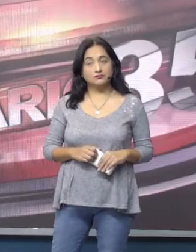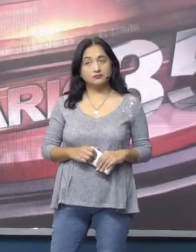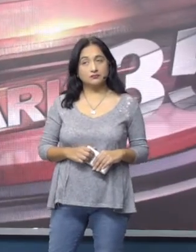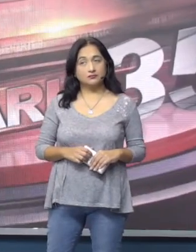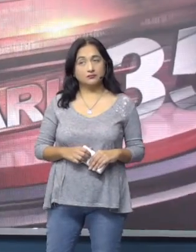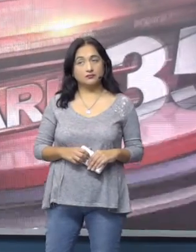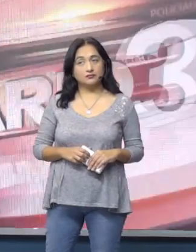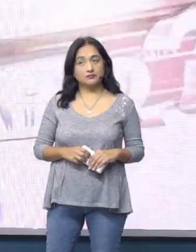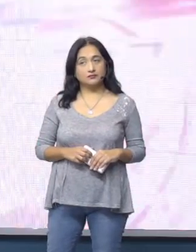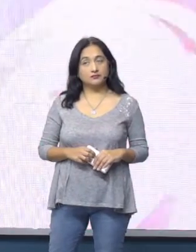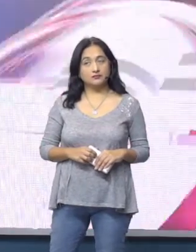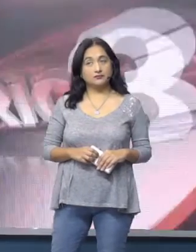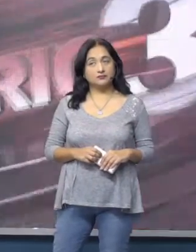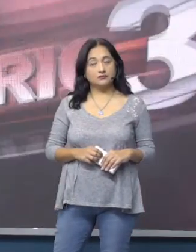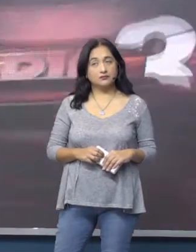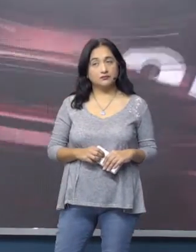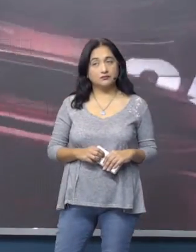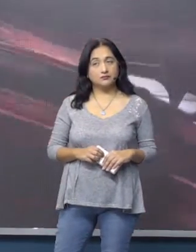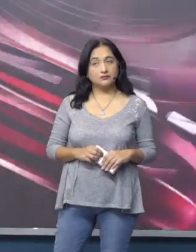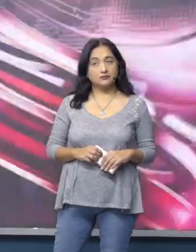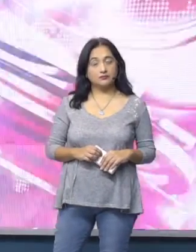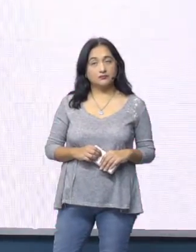el próximo